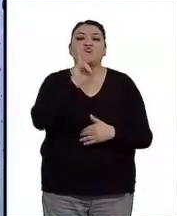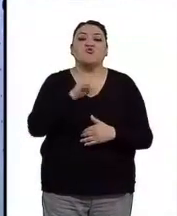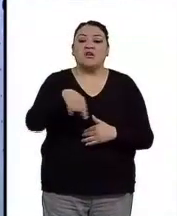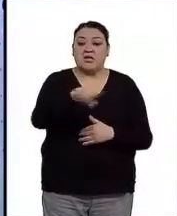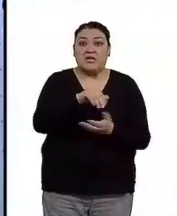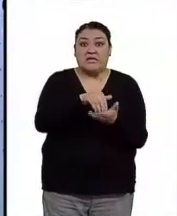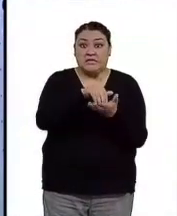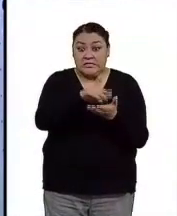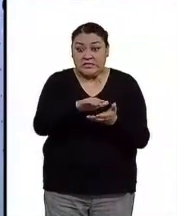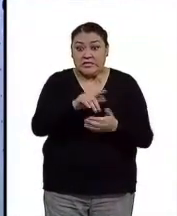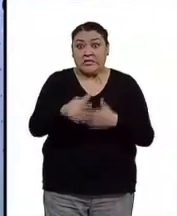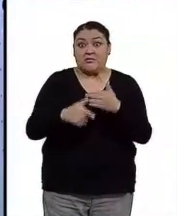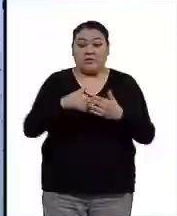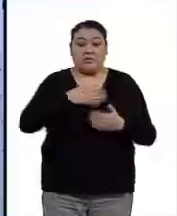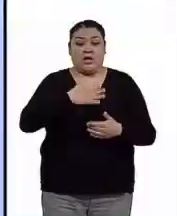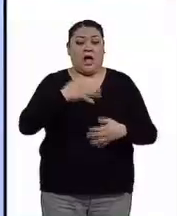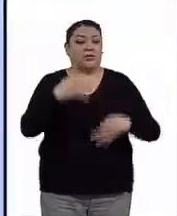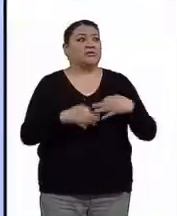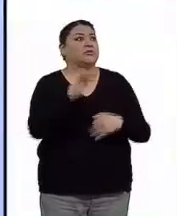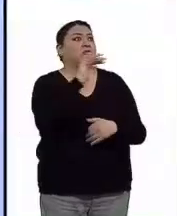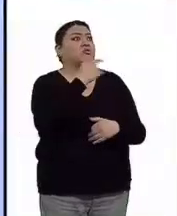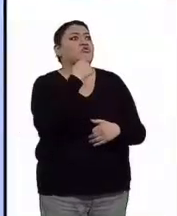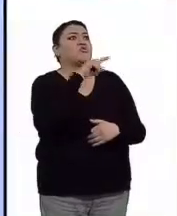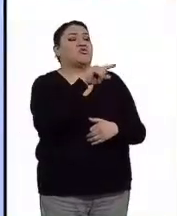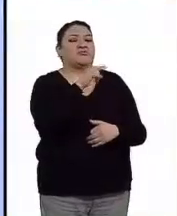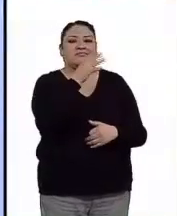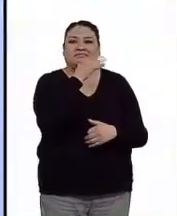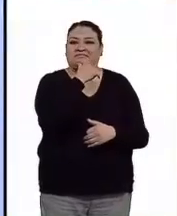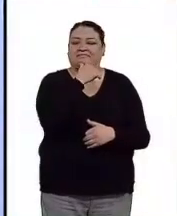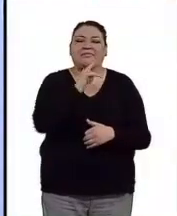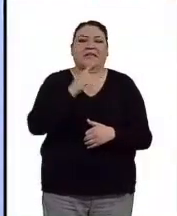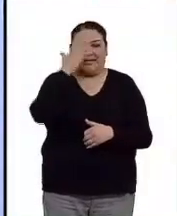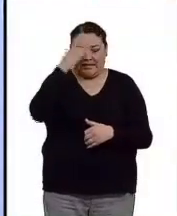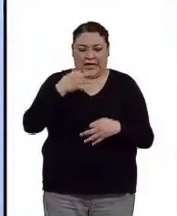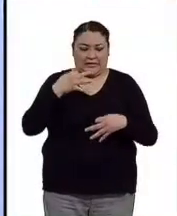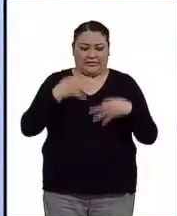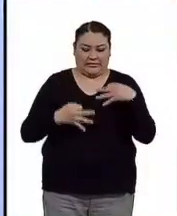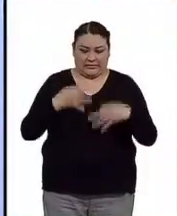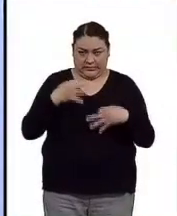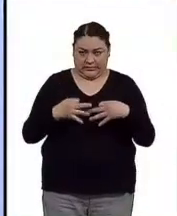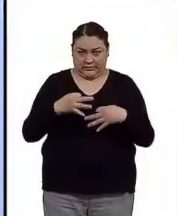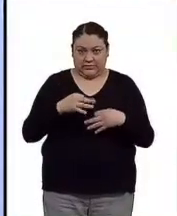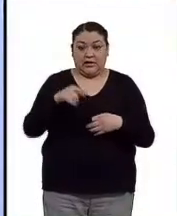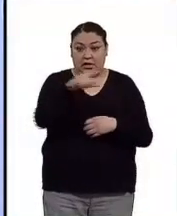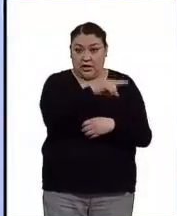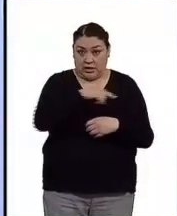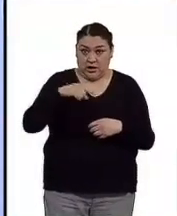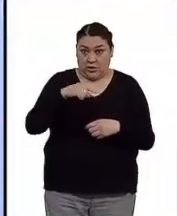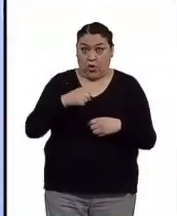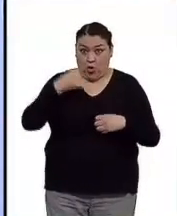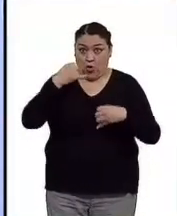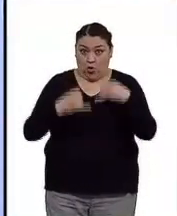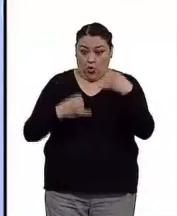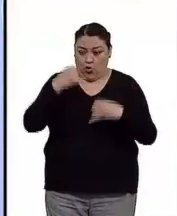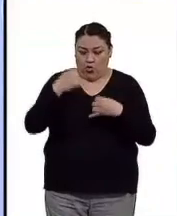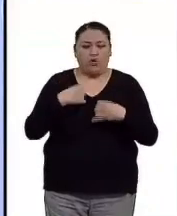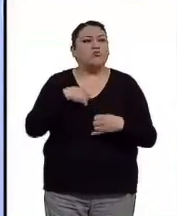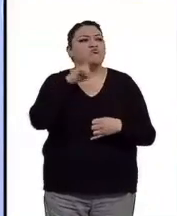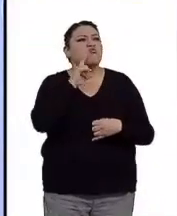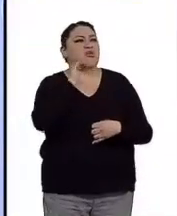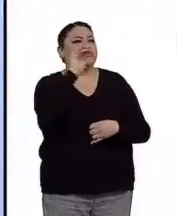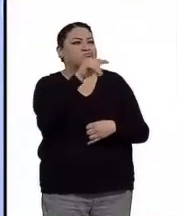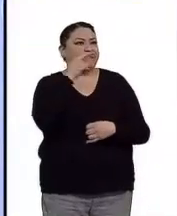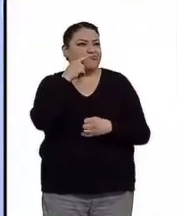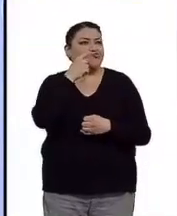mujeres, pues es que al menos en sede judicial o jurisdiccional, pues pueden ser hechos valer por las mujeres para efecto de